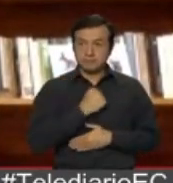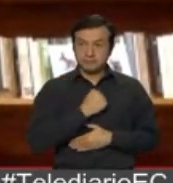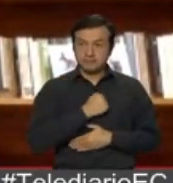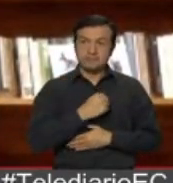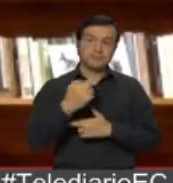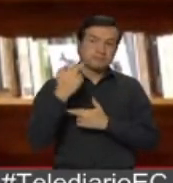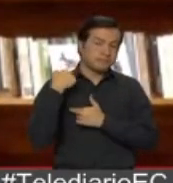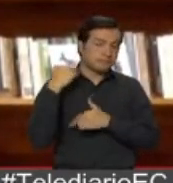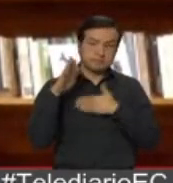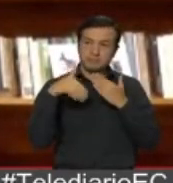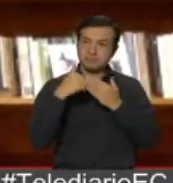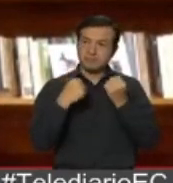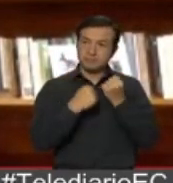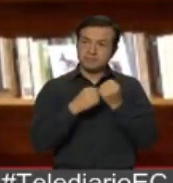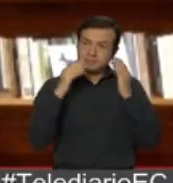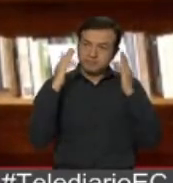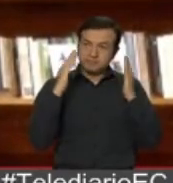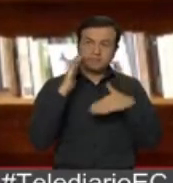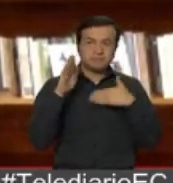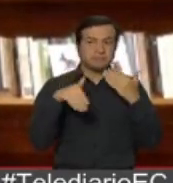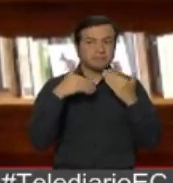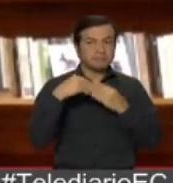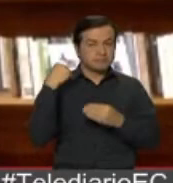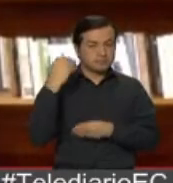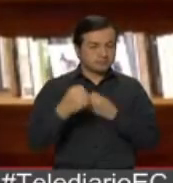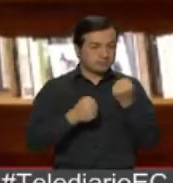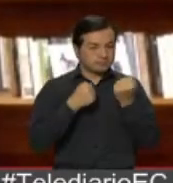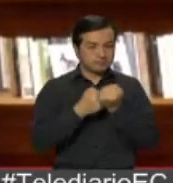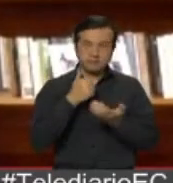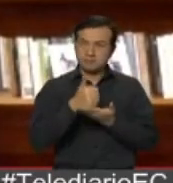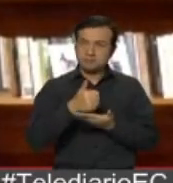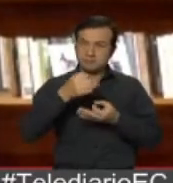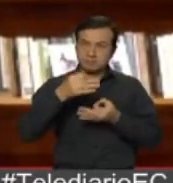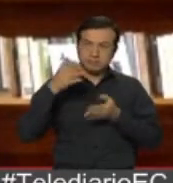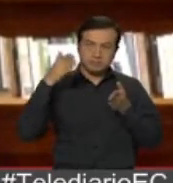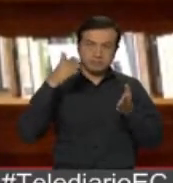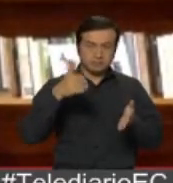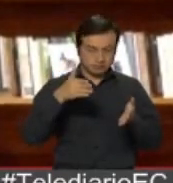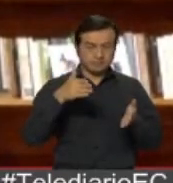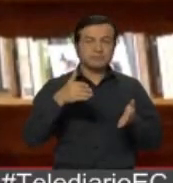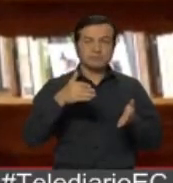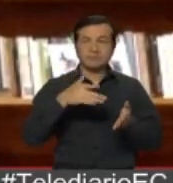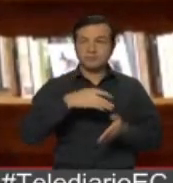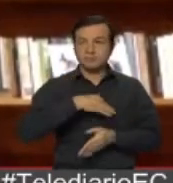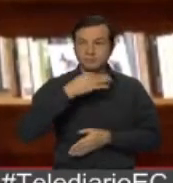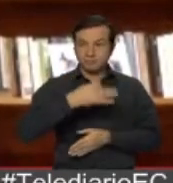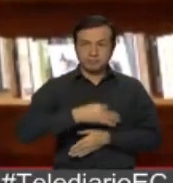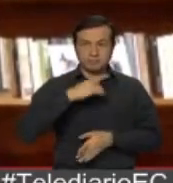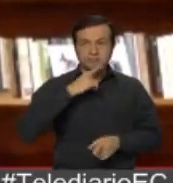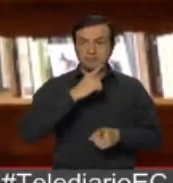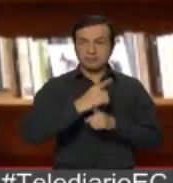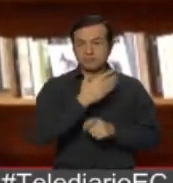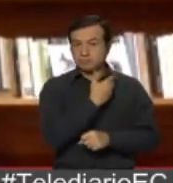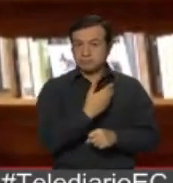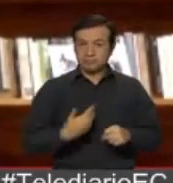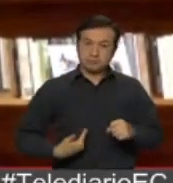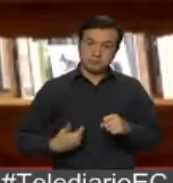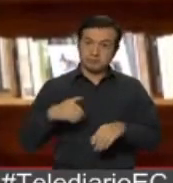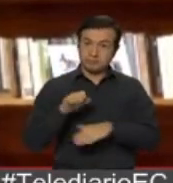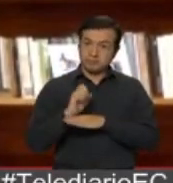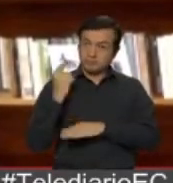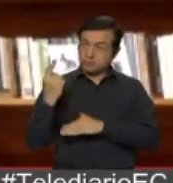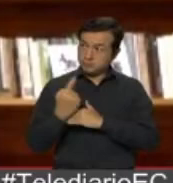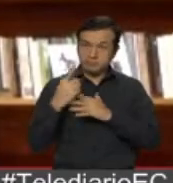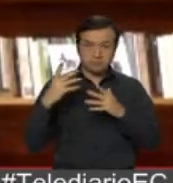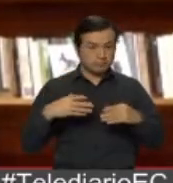estamos dando toda la atención, dando todo el contingente y todo el apoyo necesario, como digo, cumpliendo las instrucciones del señor presidente de la República.